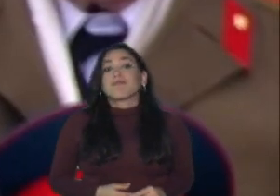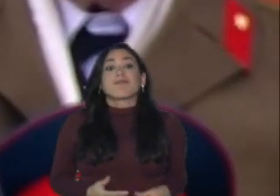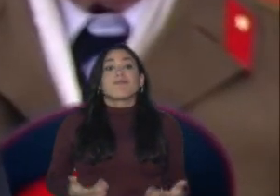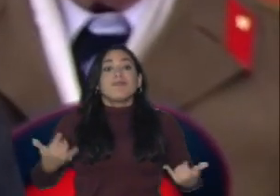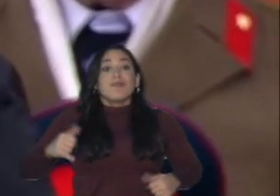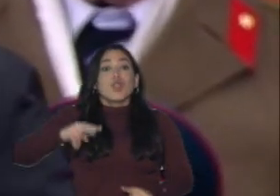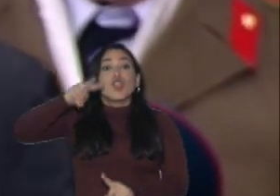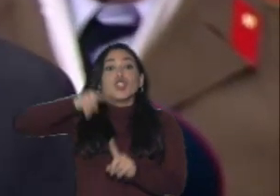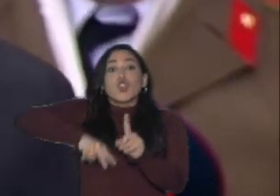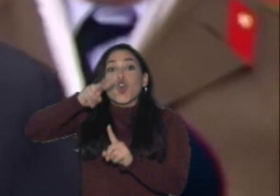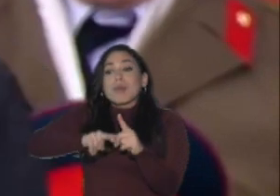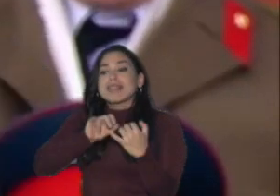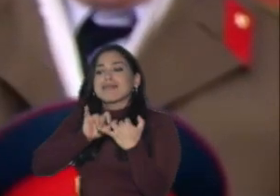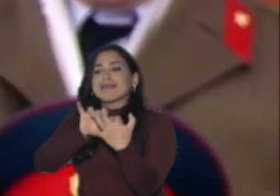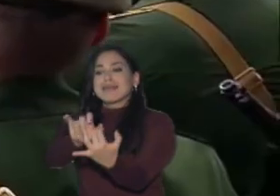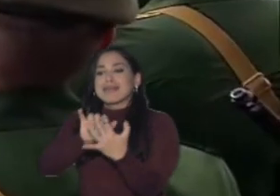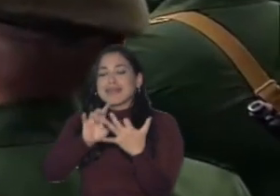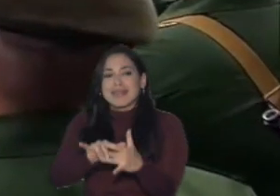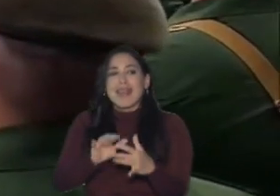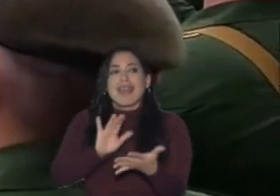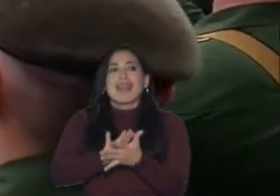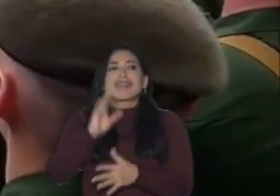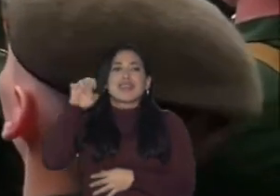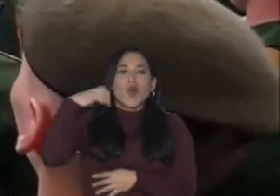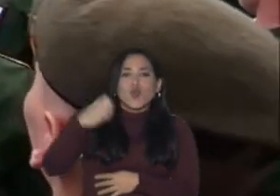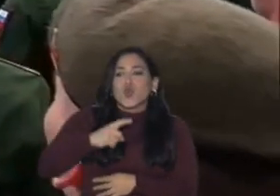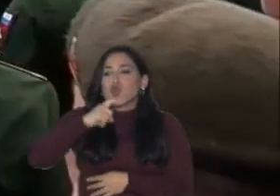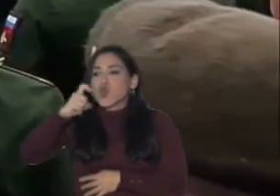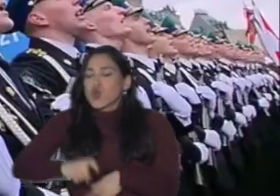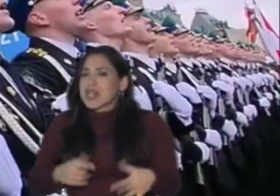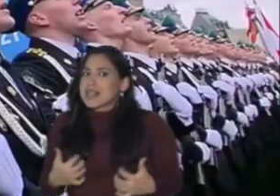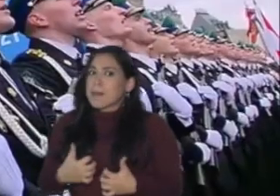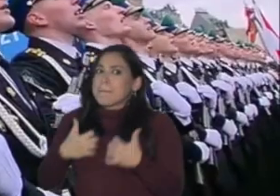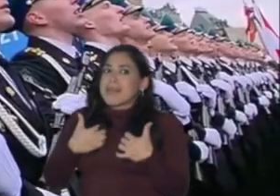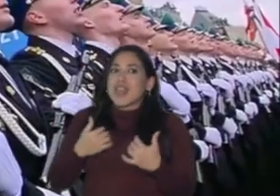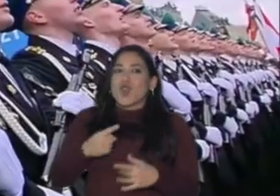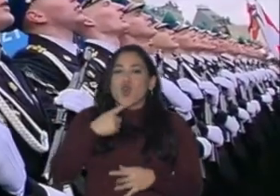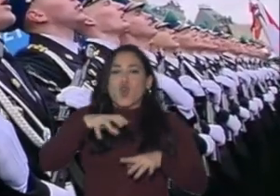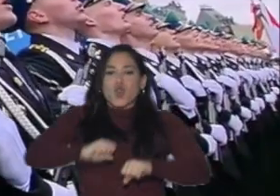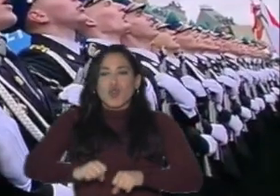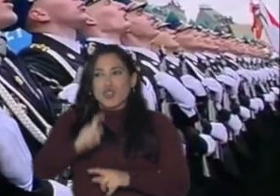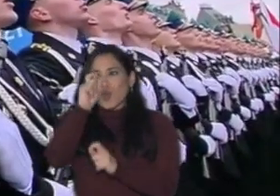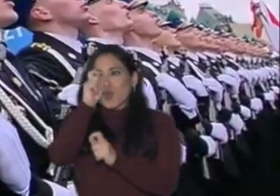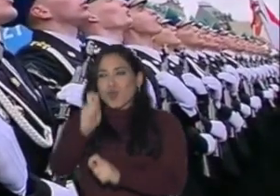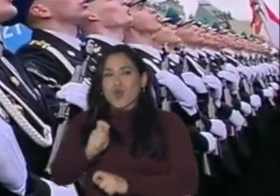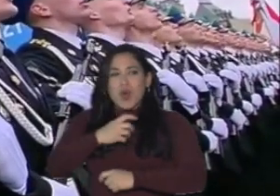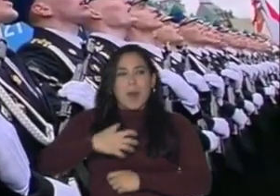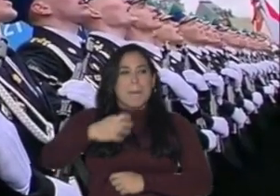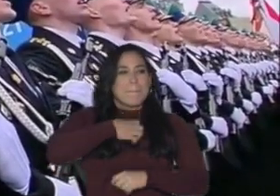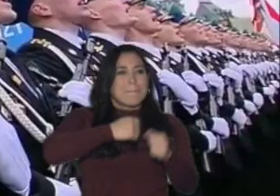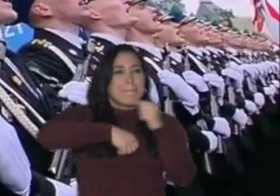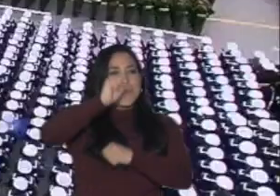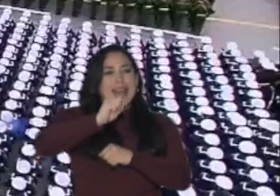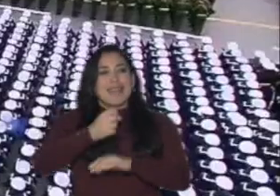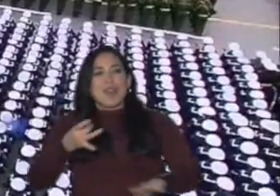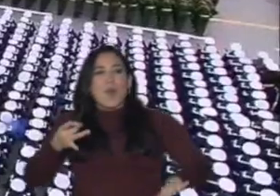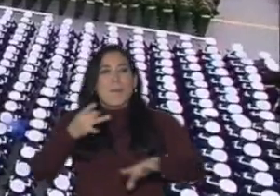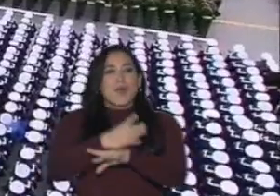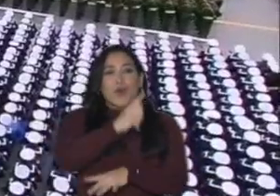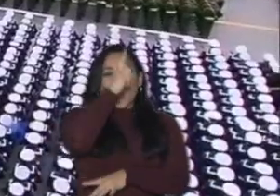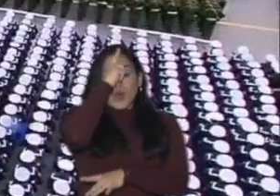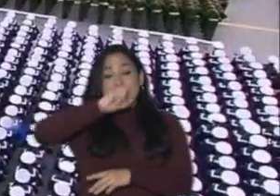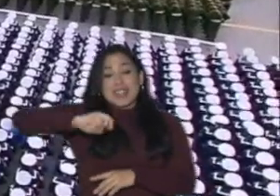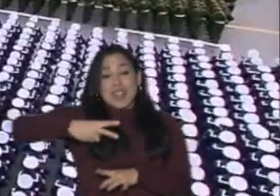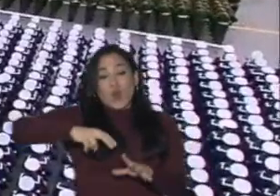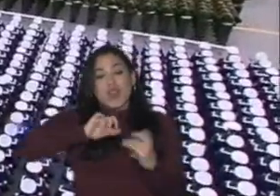Tras más de 2 meses de guerra, los países occidentales y Ucrania temen que Rusia aproveche la conmemoración de su victoria sobre Alemania nazi en la